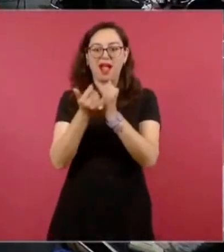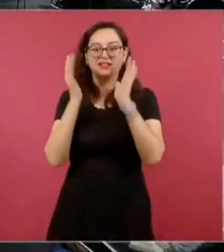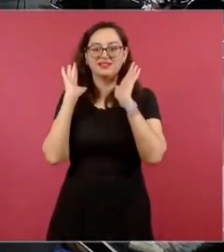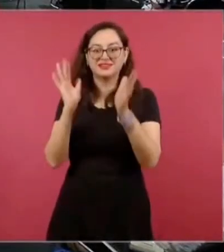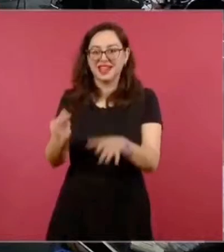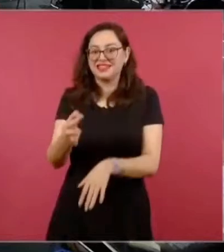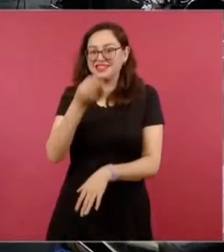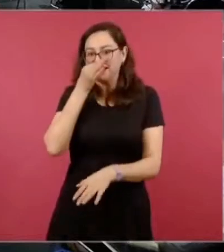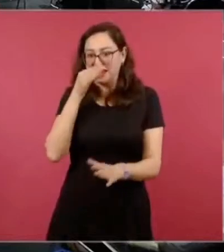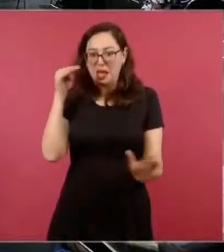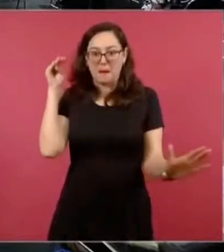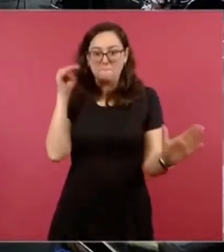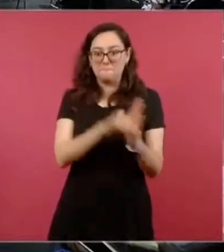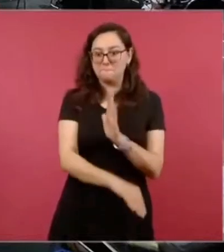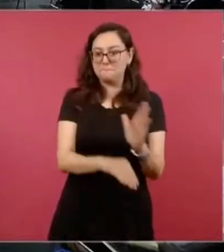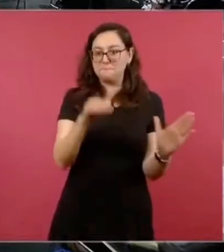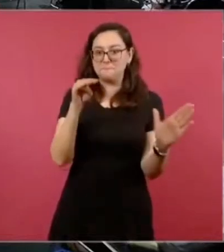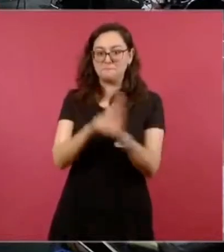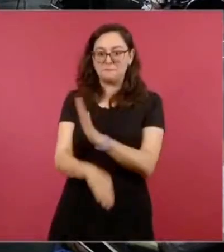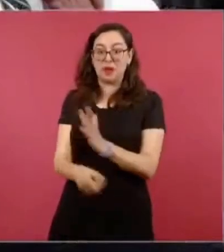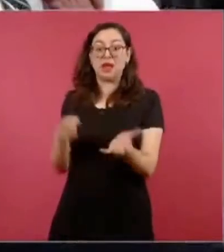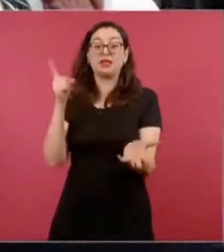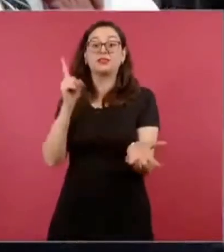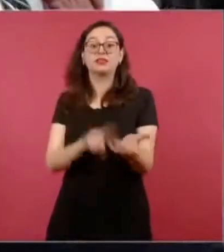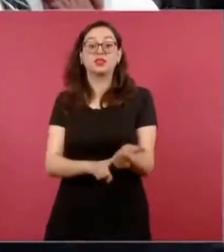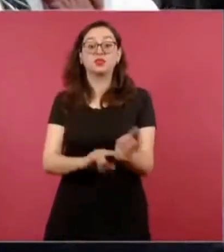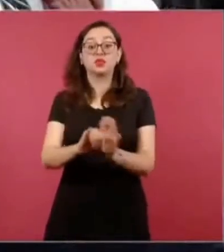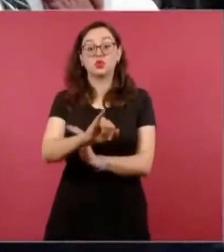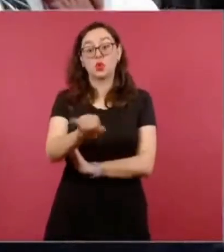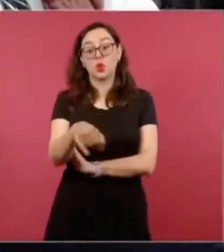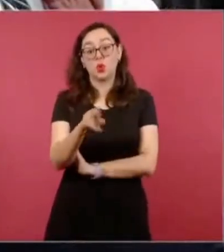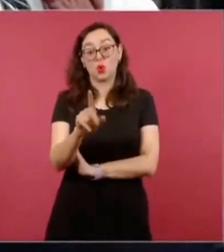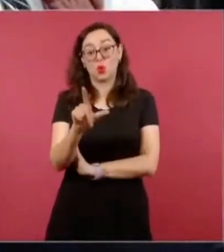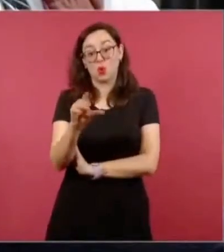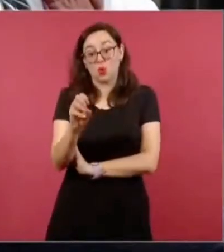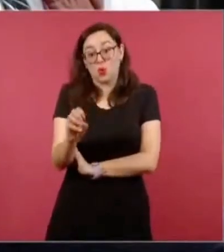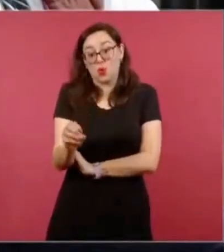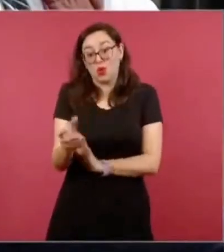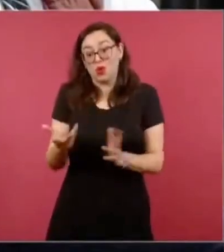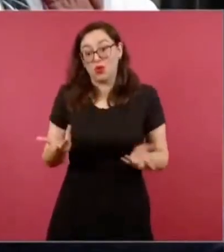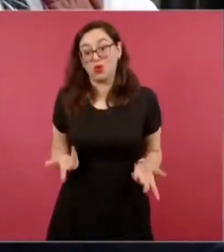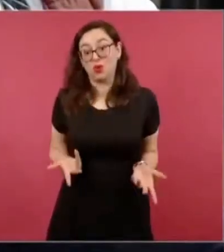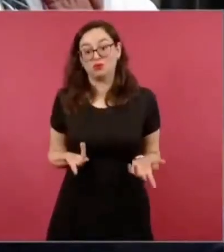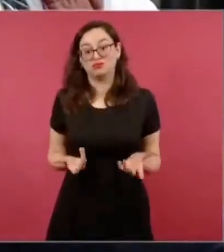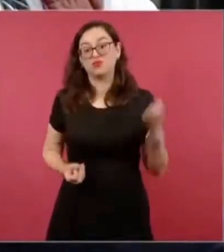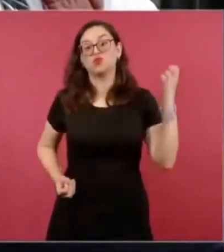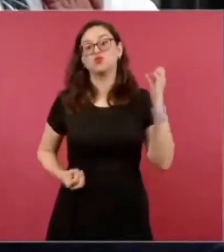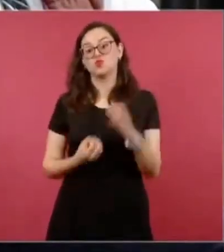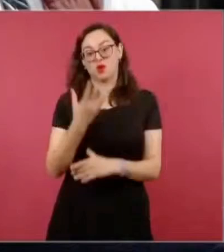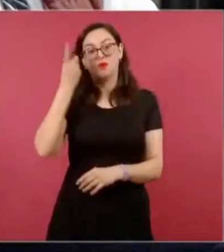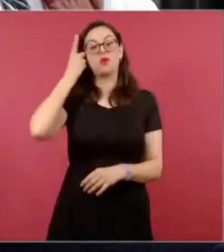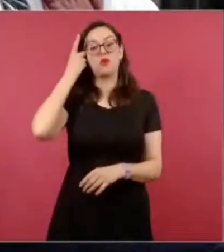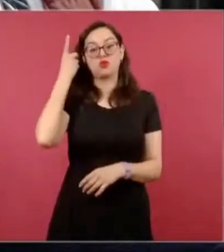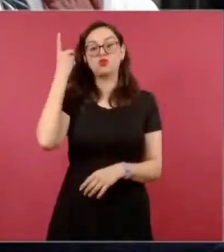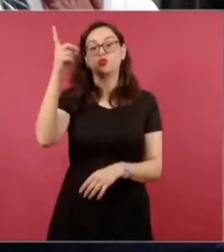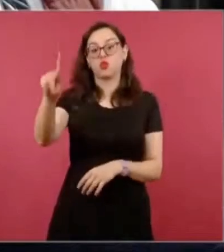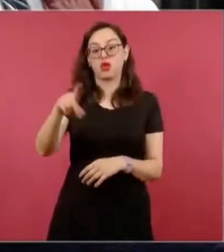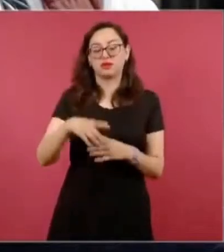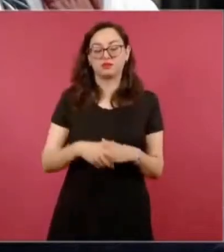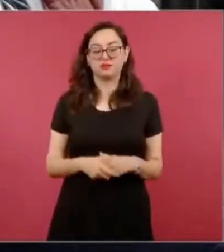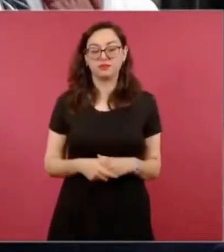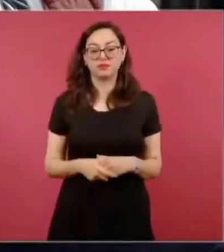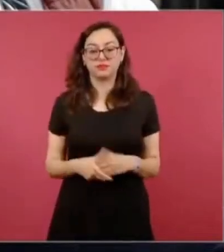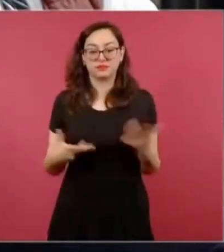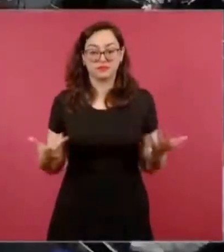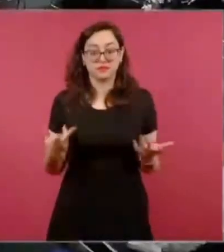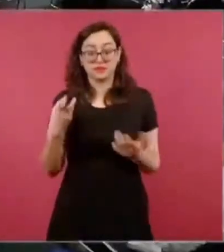por gente cercana a Julio Scherer Ibarra, quien es en los hechos el nuevo dueño de la revista Proceso. De acuerdo